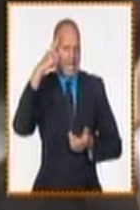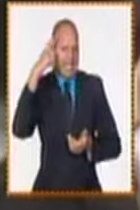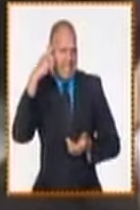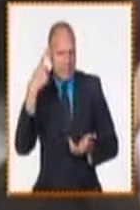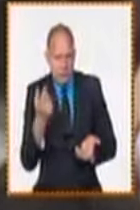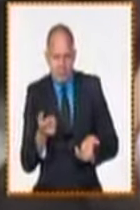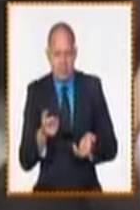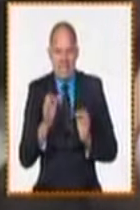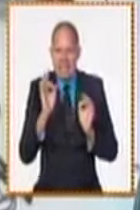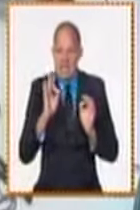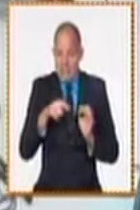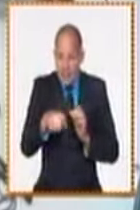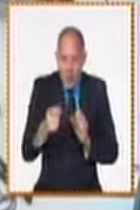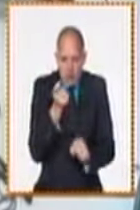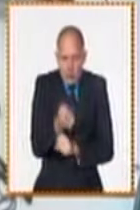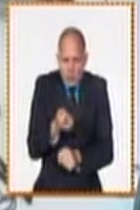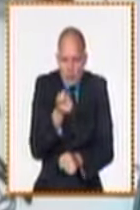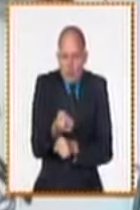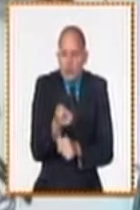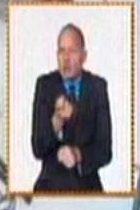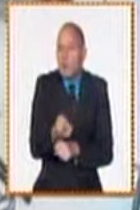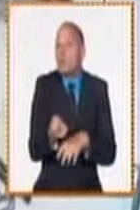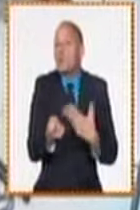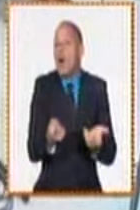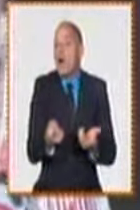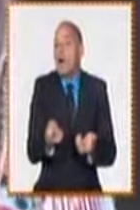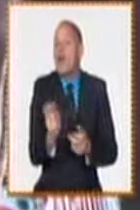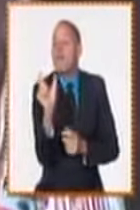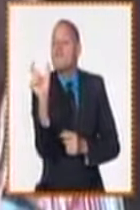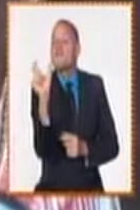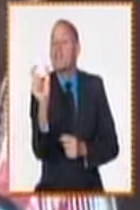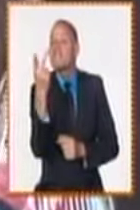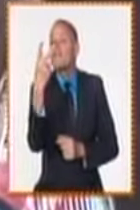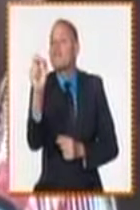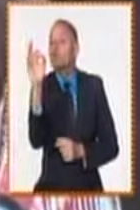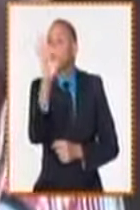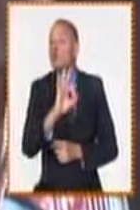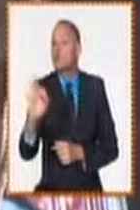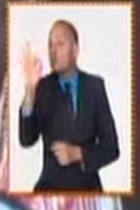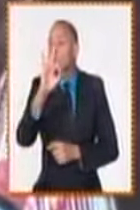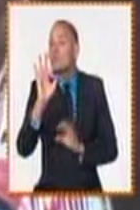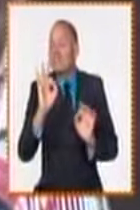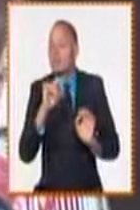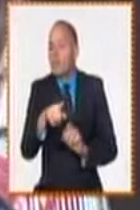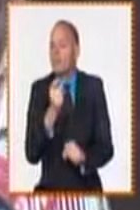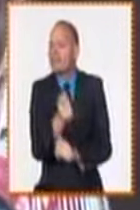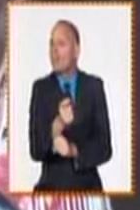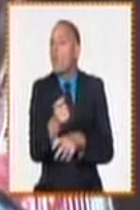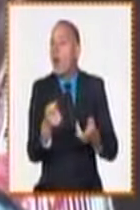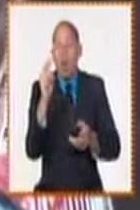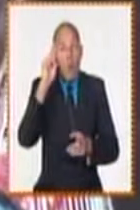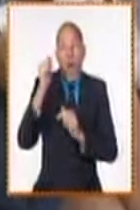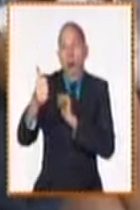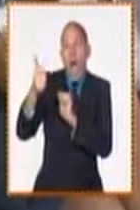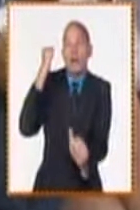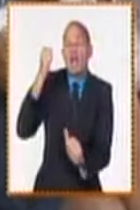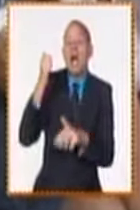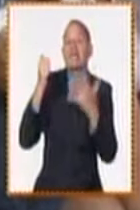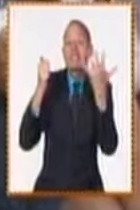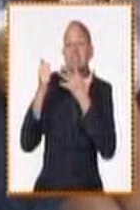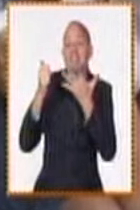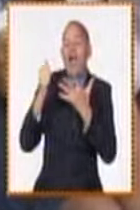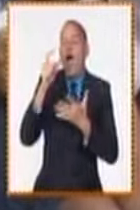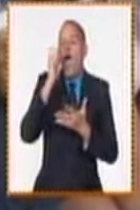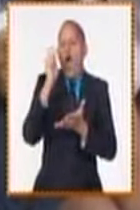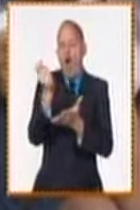de octubre, diciéndonos con mucho orgullo: al combate, Correc Bayameses. Creo que esa es la esencia de esta